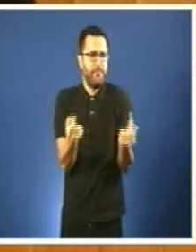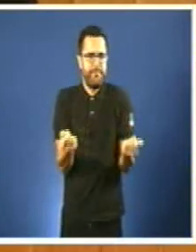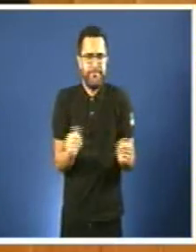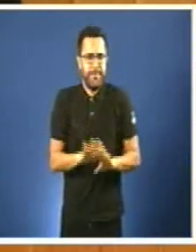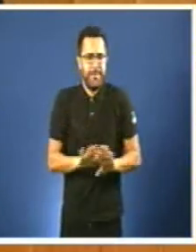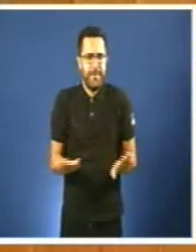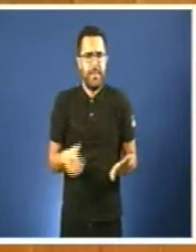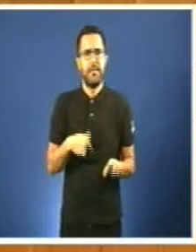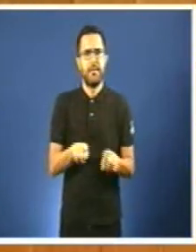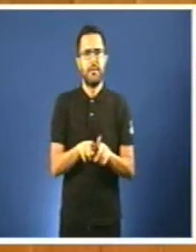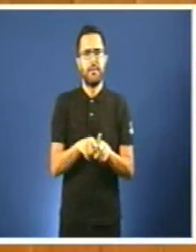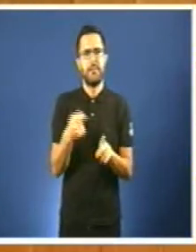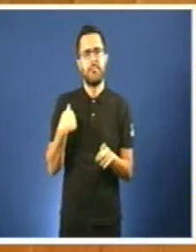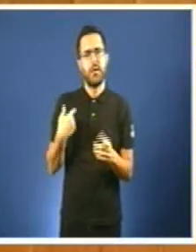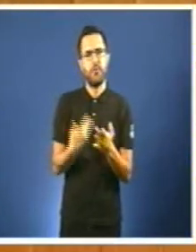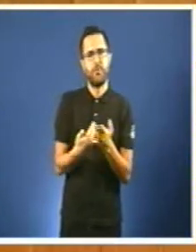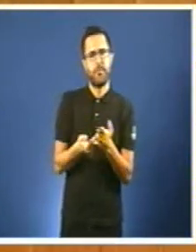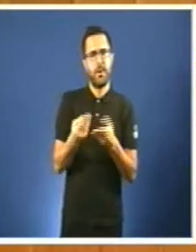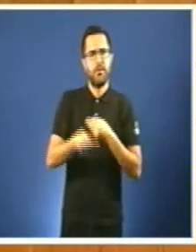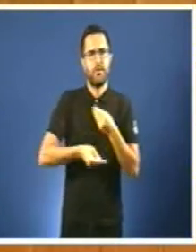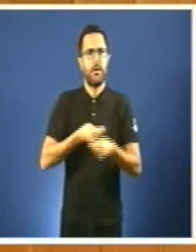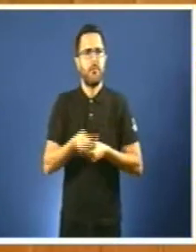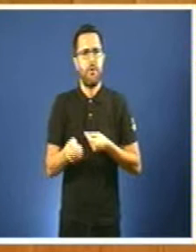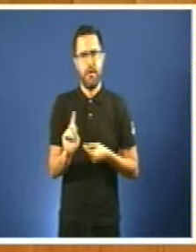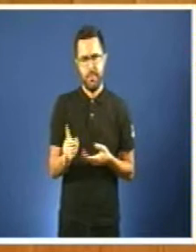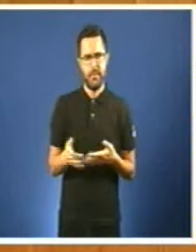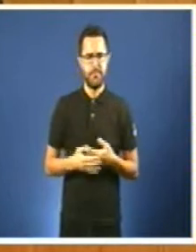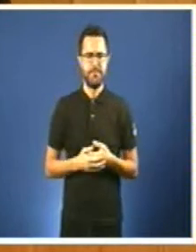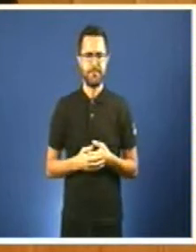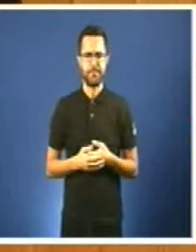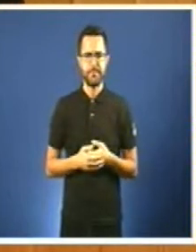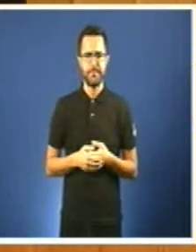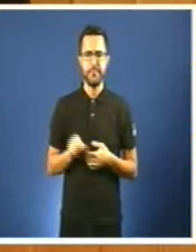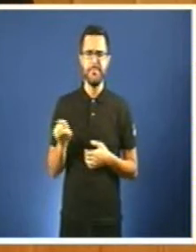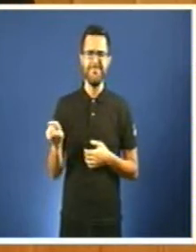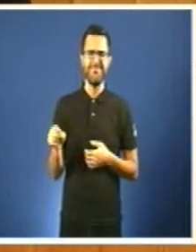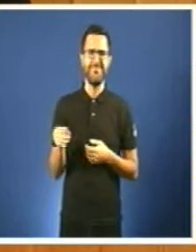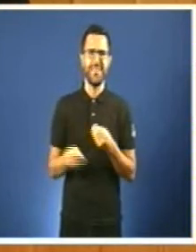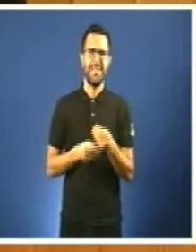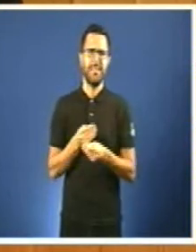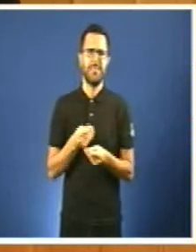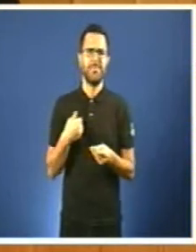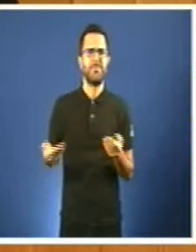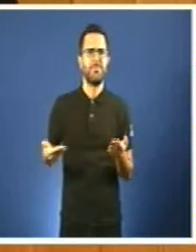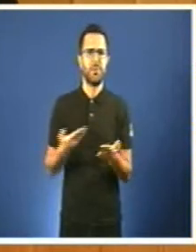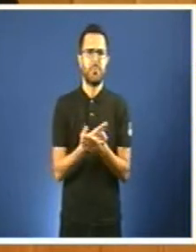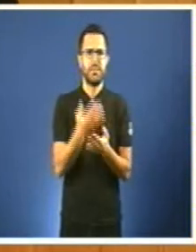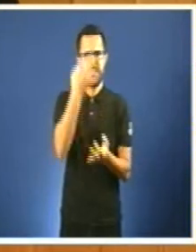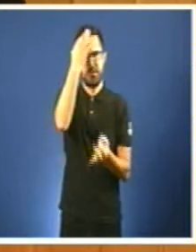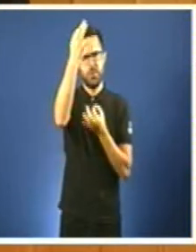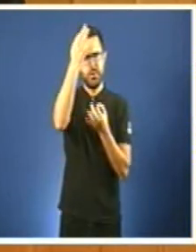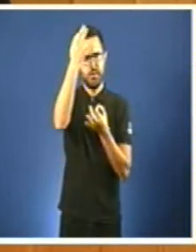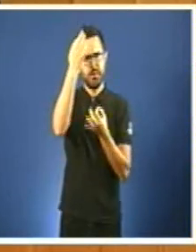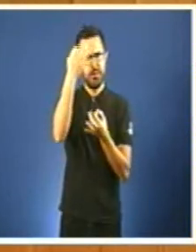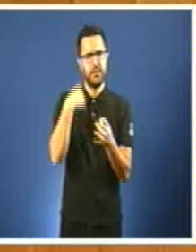xustificar o que está deixando de facer. E frente a iso, hai propostas concretas